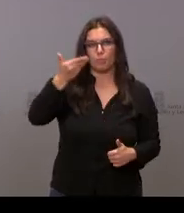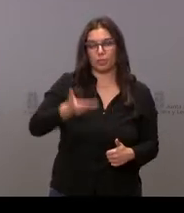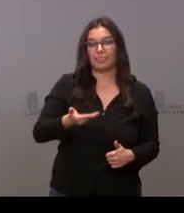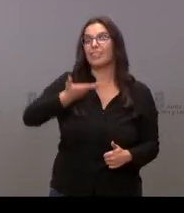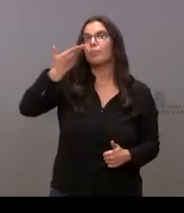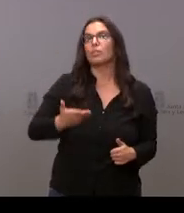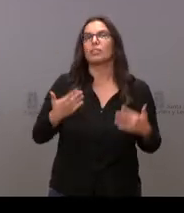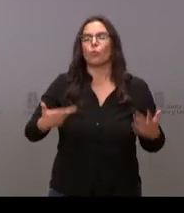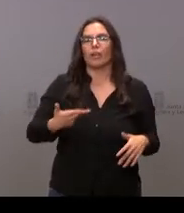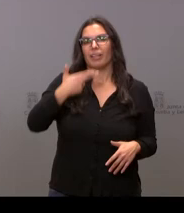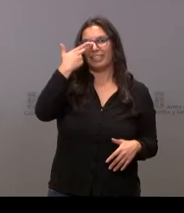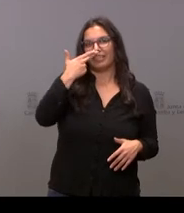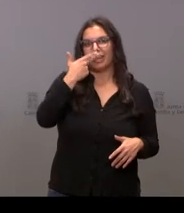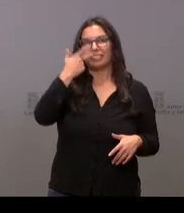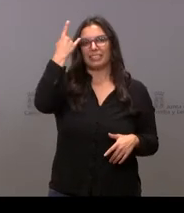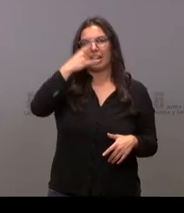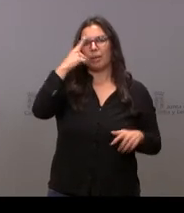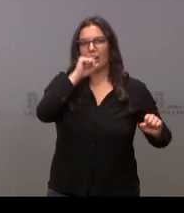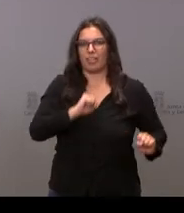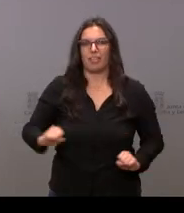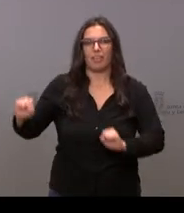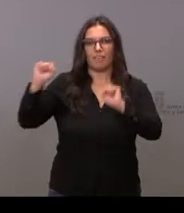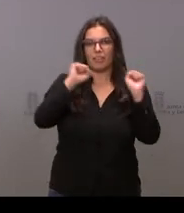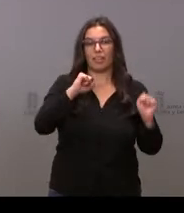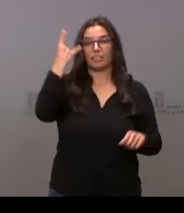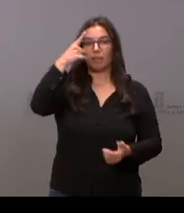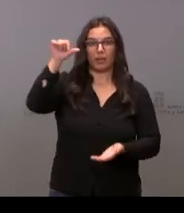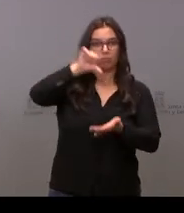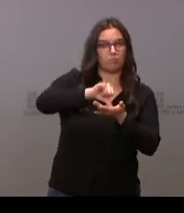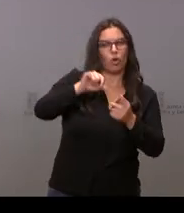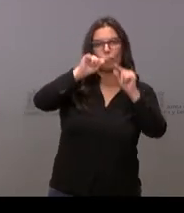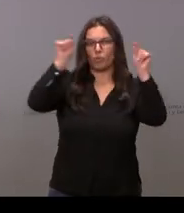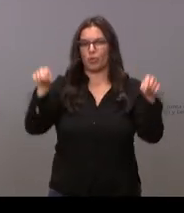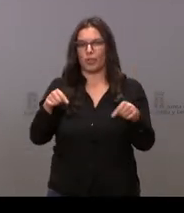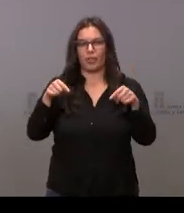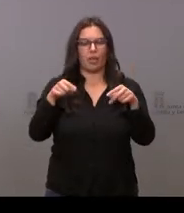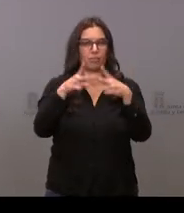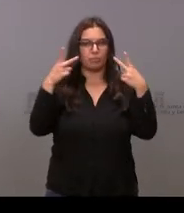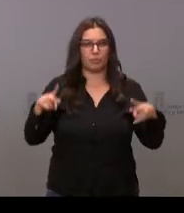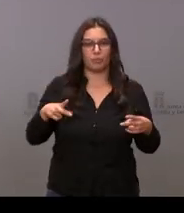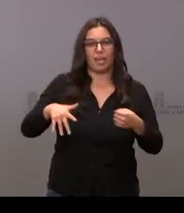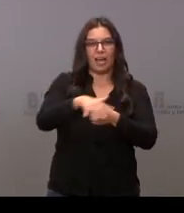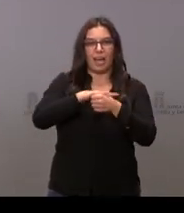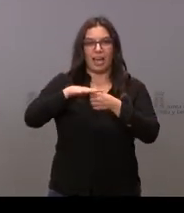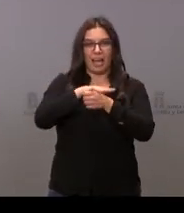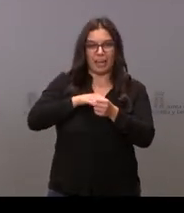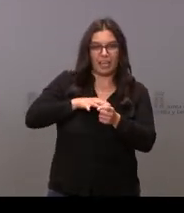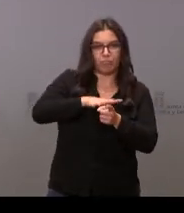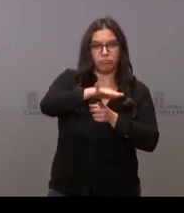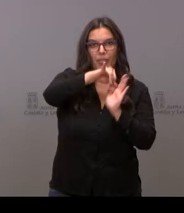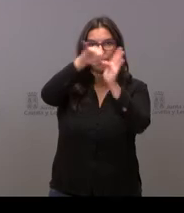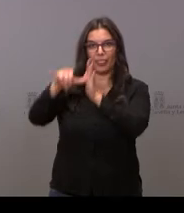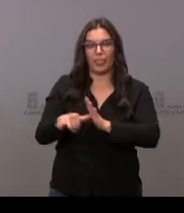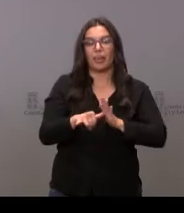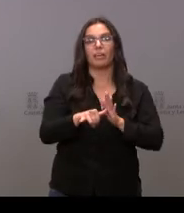defender los intereses de salamanca de salamanca capital de salamanca provincia del área de influencia de la ciudad de salamanca y por